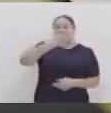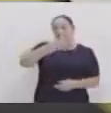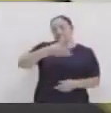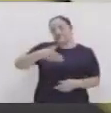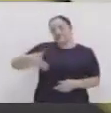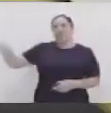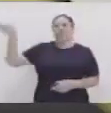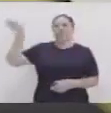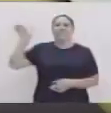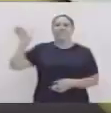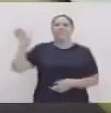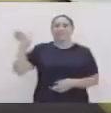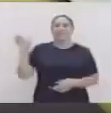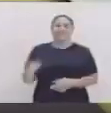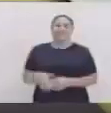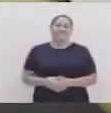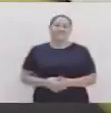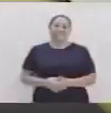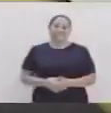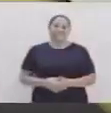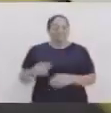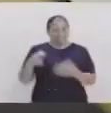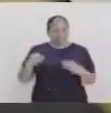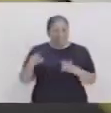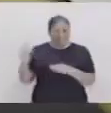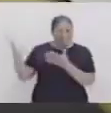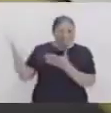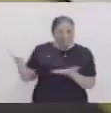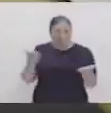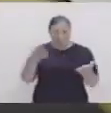dedos deslizas. ¿Intentemos?